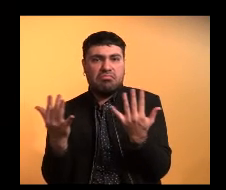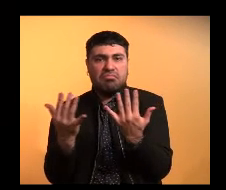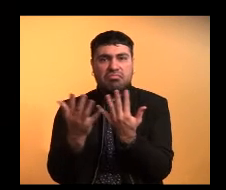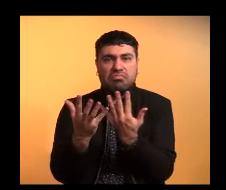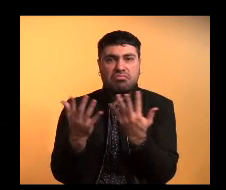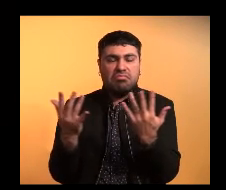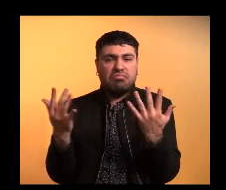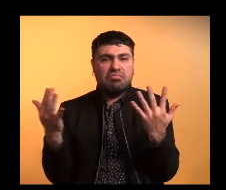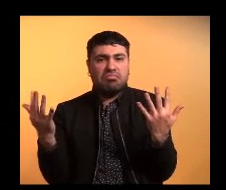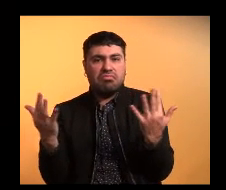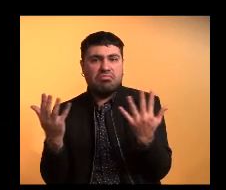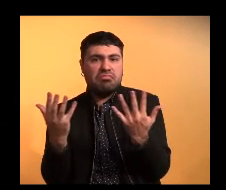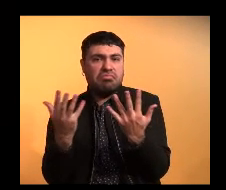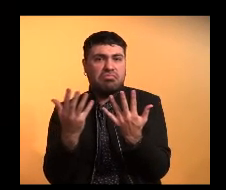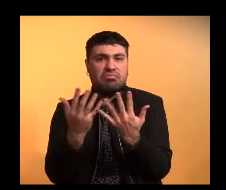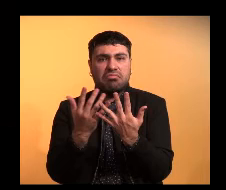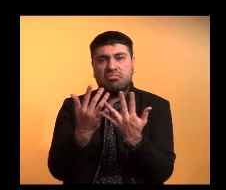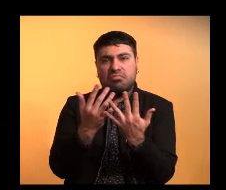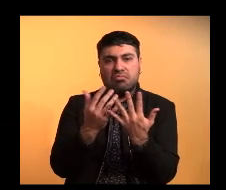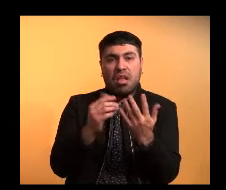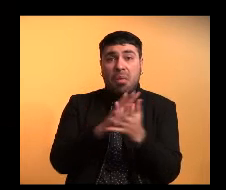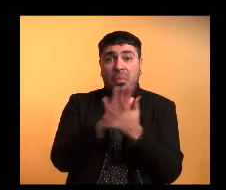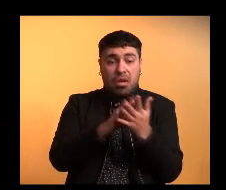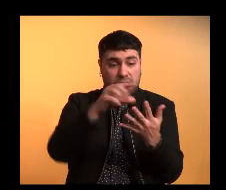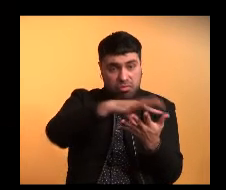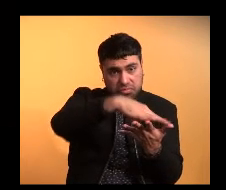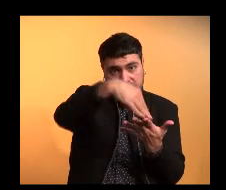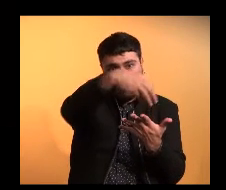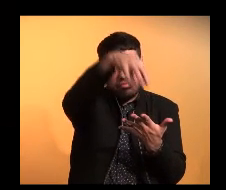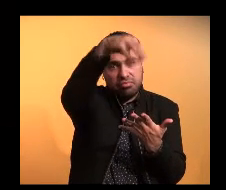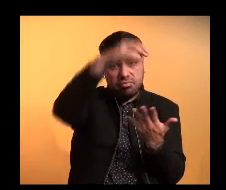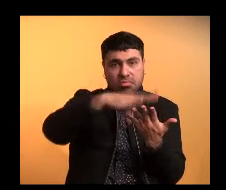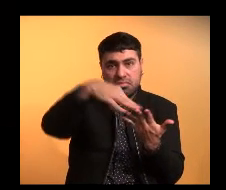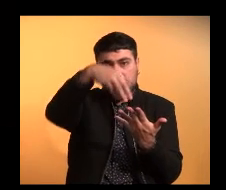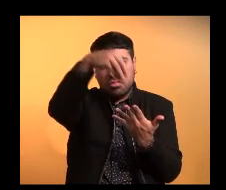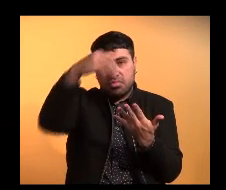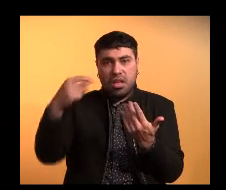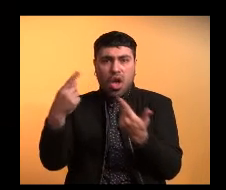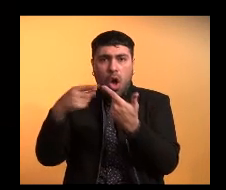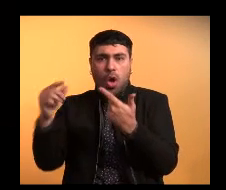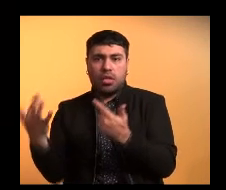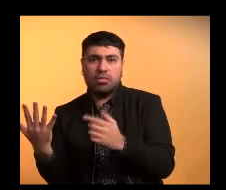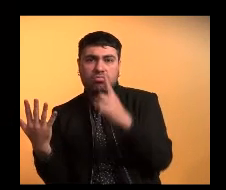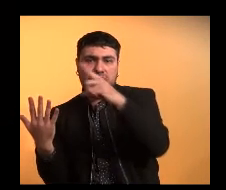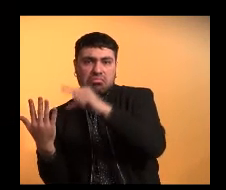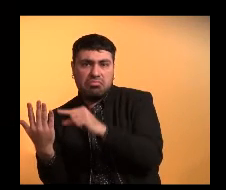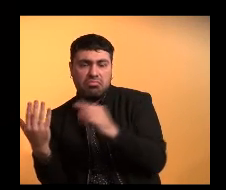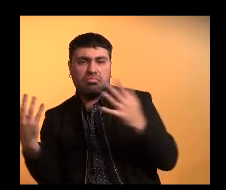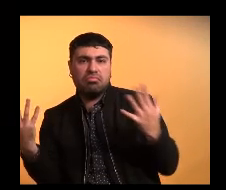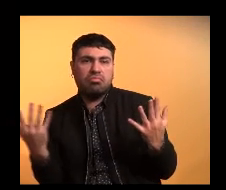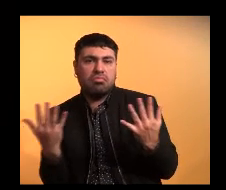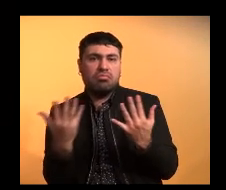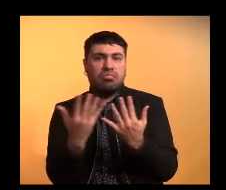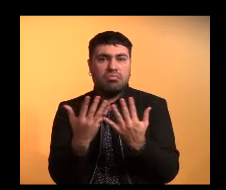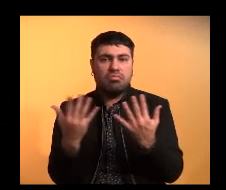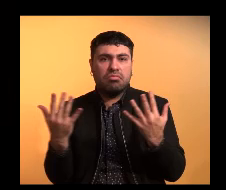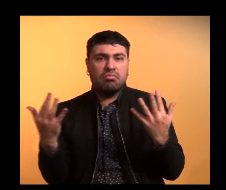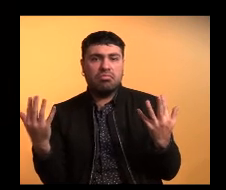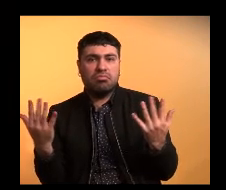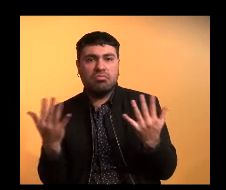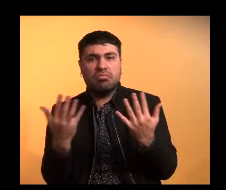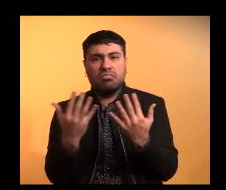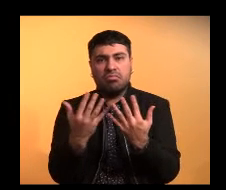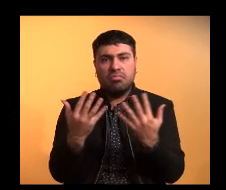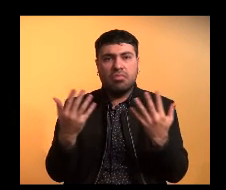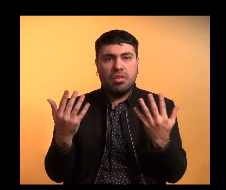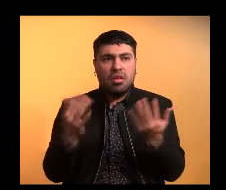pero extensa con otras especies de algas? Y Valentina nos dice, ¿desarrollan alguna competencia las distintas especies de